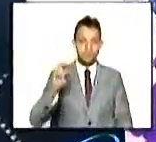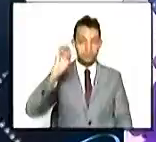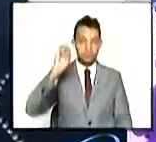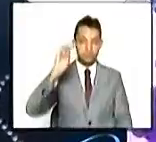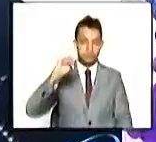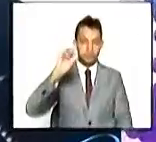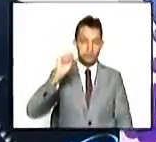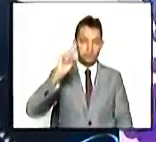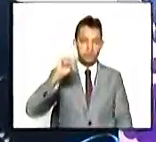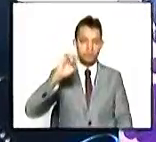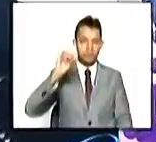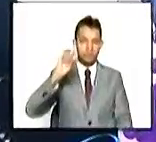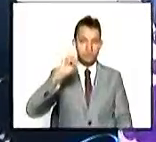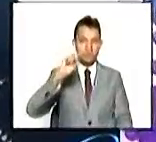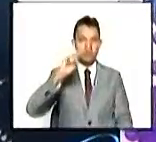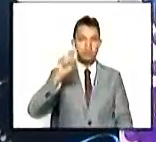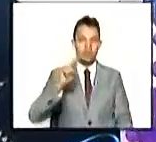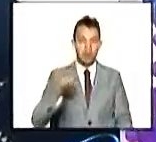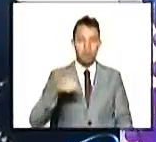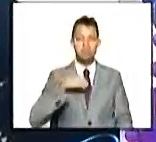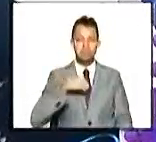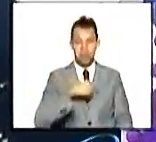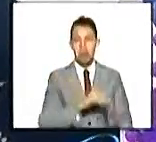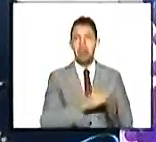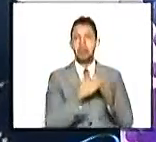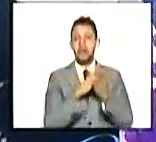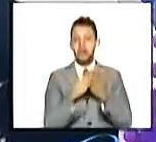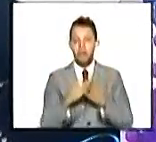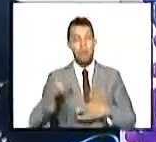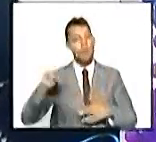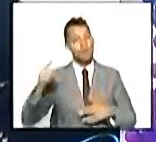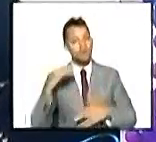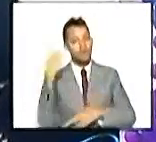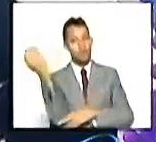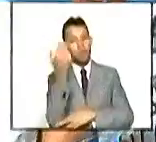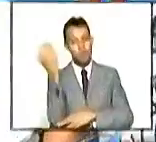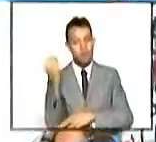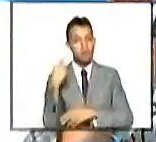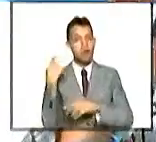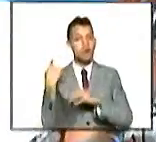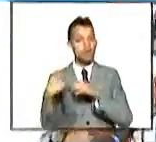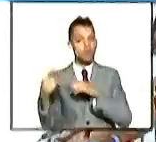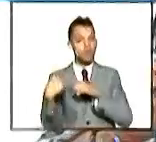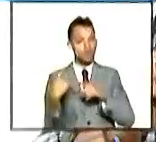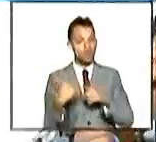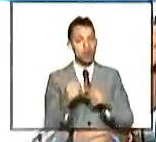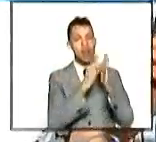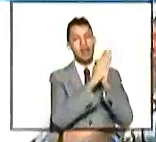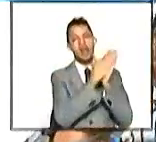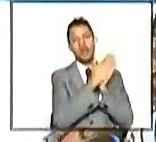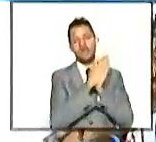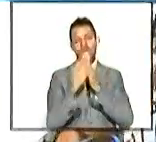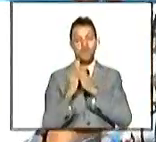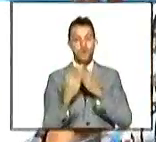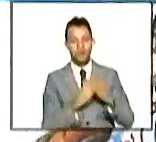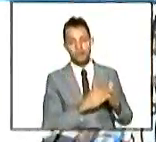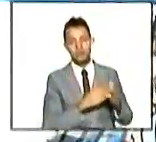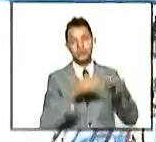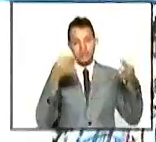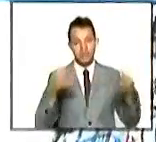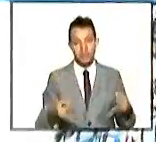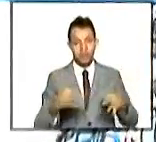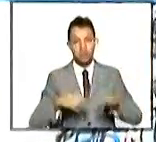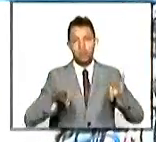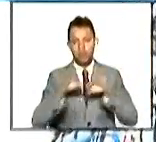Manimés, seguro consiguen el libro. En el resto del país, seguramente en librerías importantes, porque la editorial ECOE Ediciones es una editorial